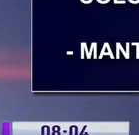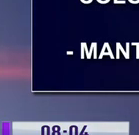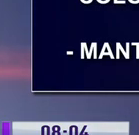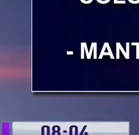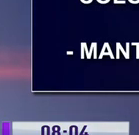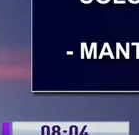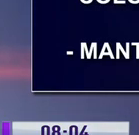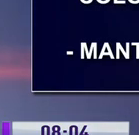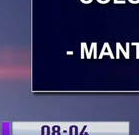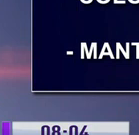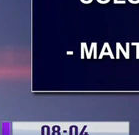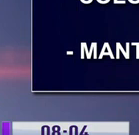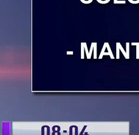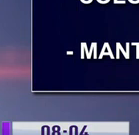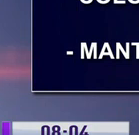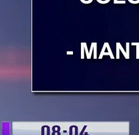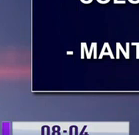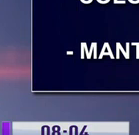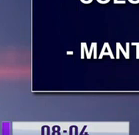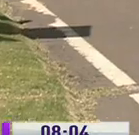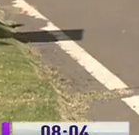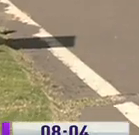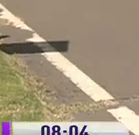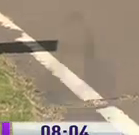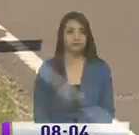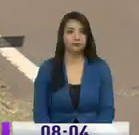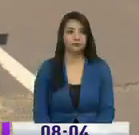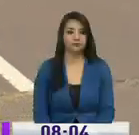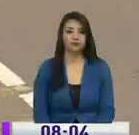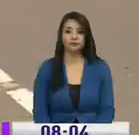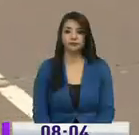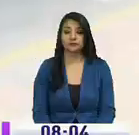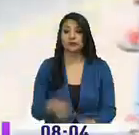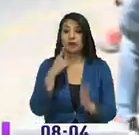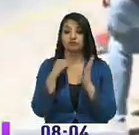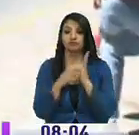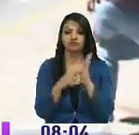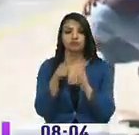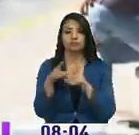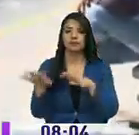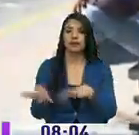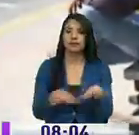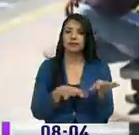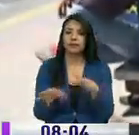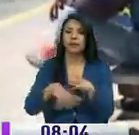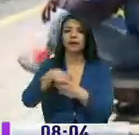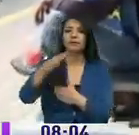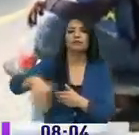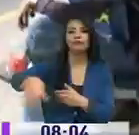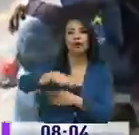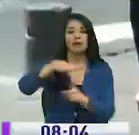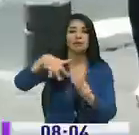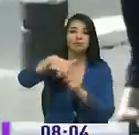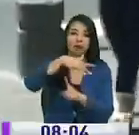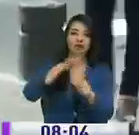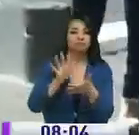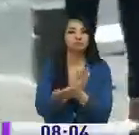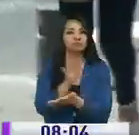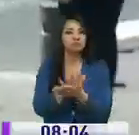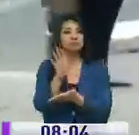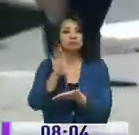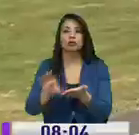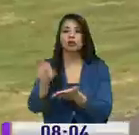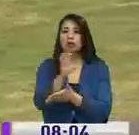y mantener una adecuada hidratación. En el caso de realizar actividades al aire libre en parques y planteles